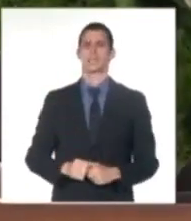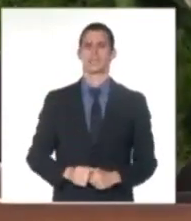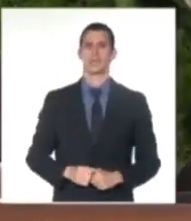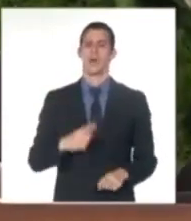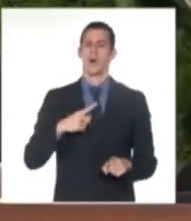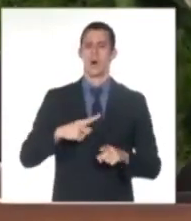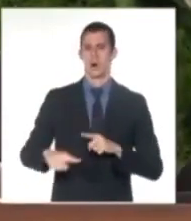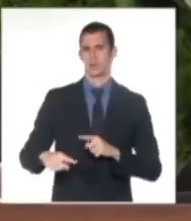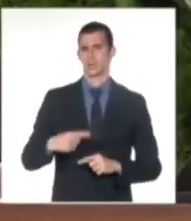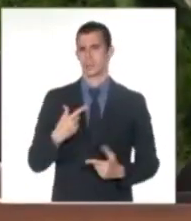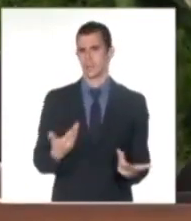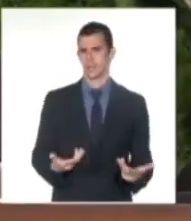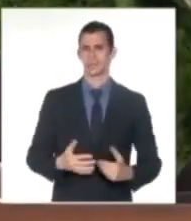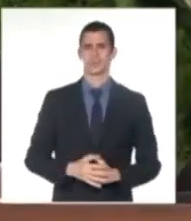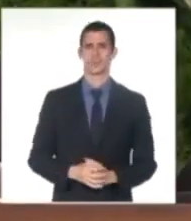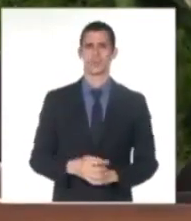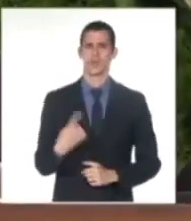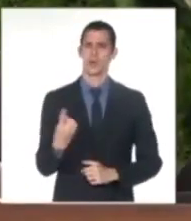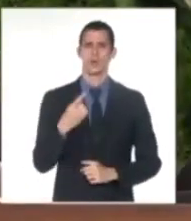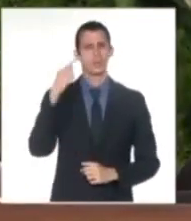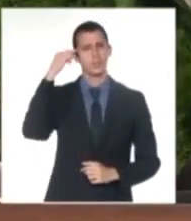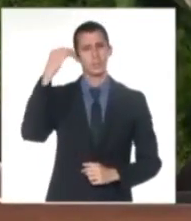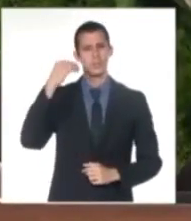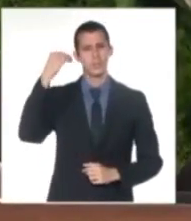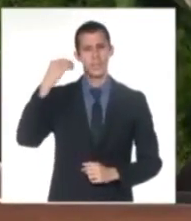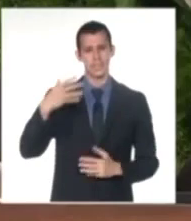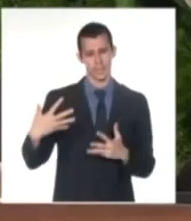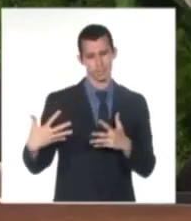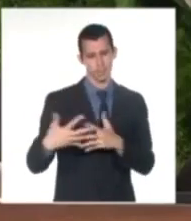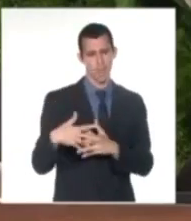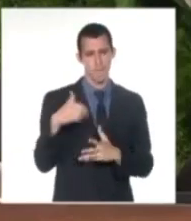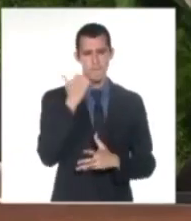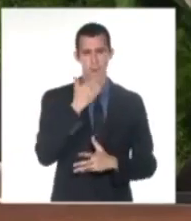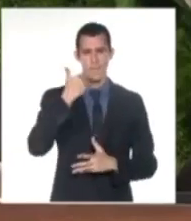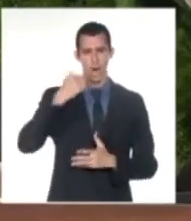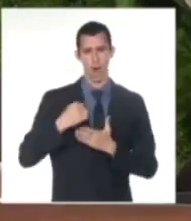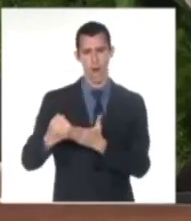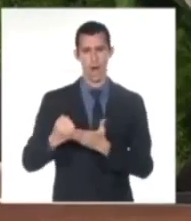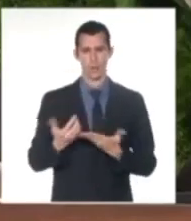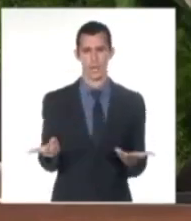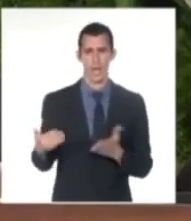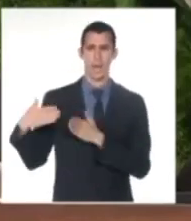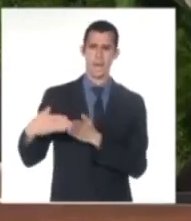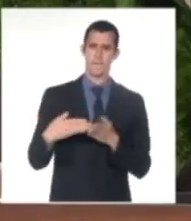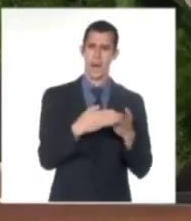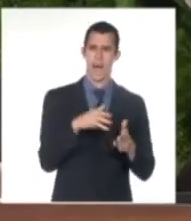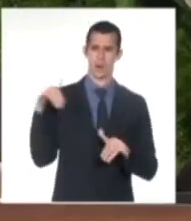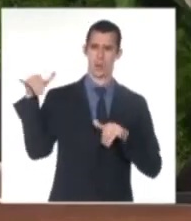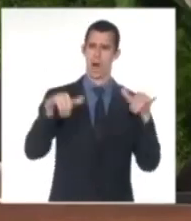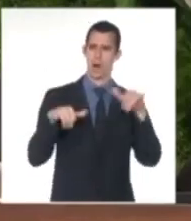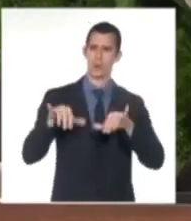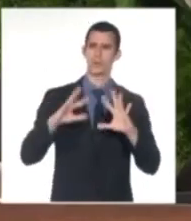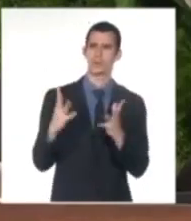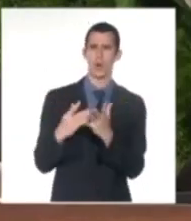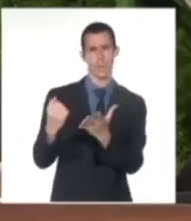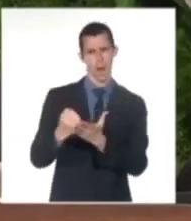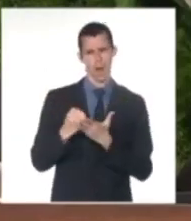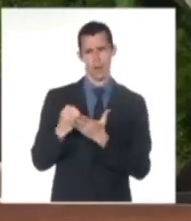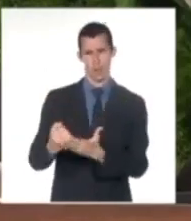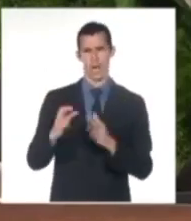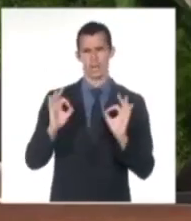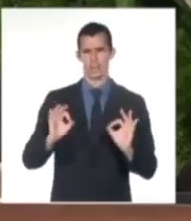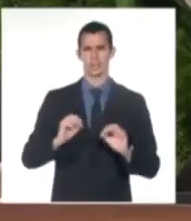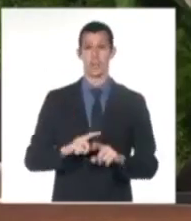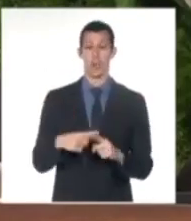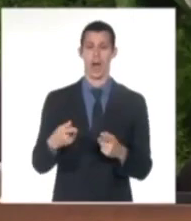nuestra transportación marítima y aérea para asegurar los encadenamientos de distribución intrarregional. Para ello será